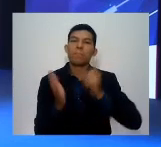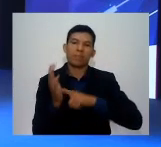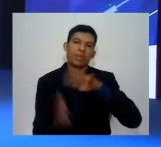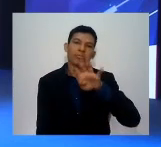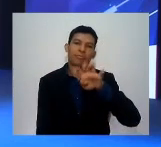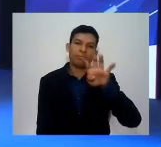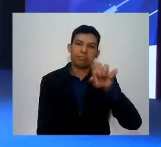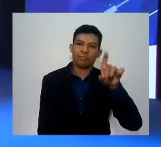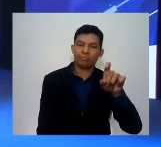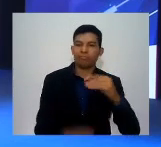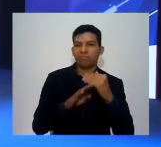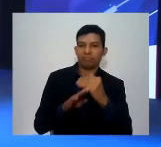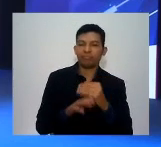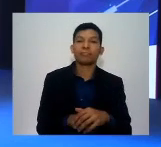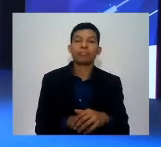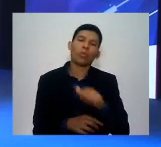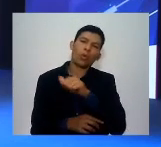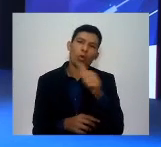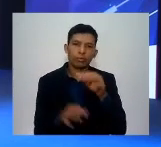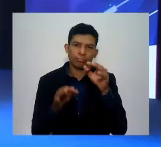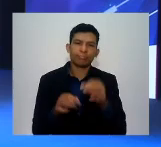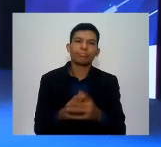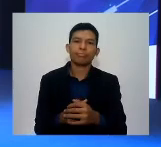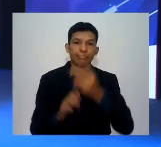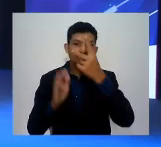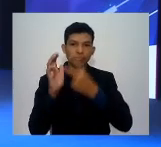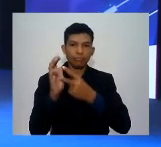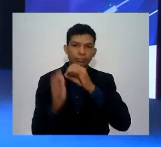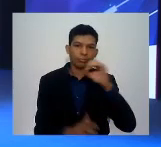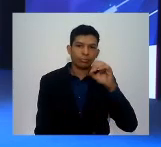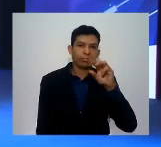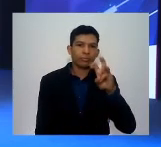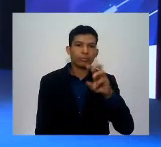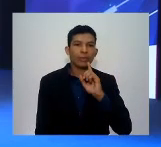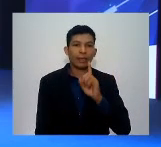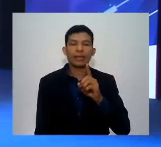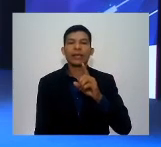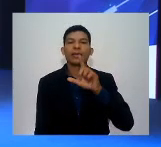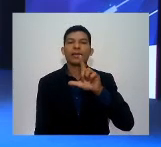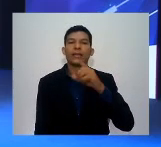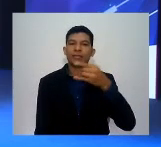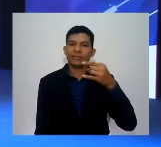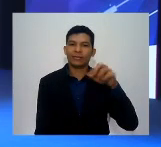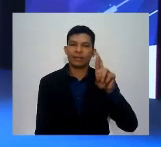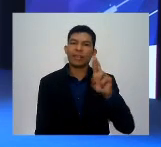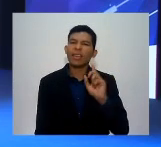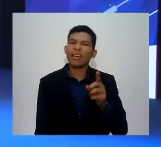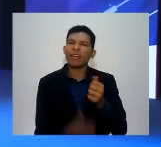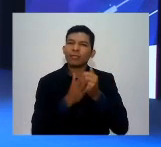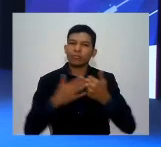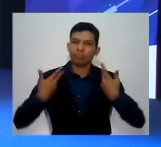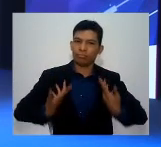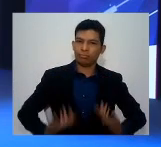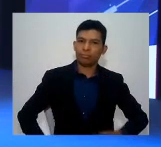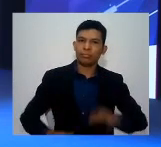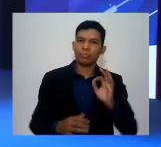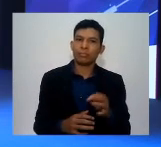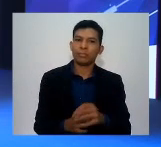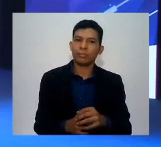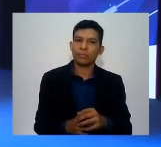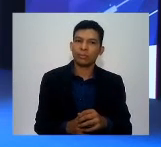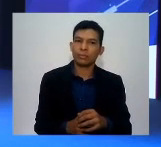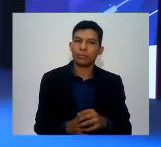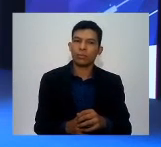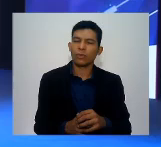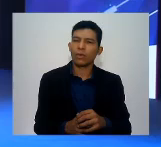Más cosas para estar fit, para la parte deportiva. Hay unos dispositivos que se